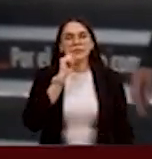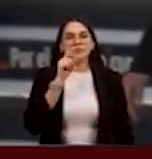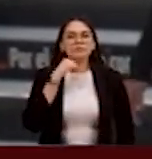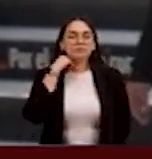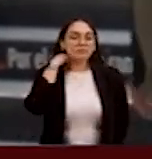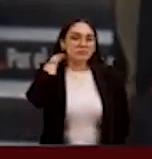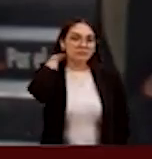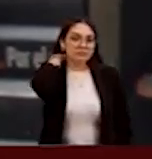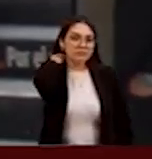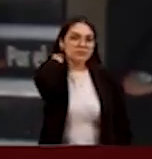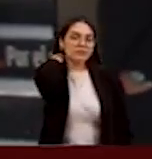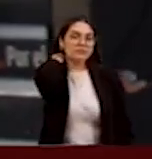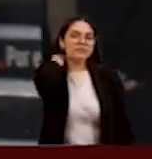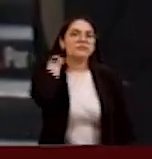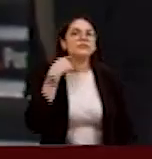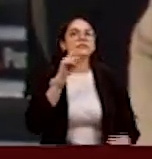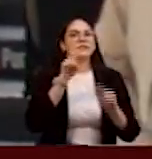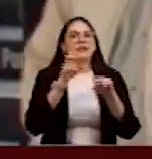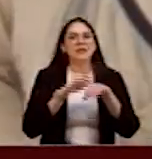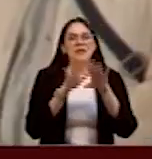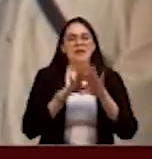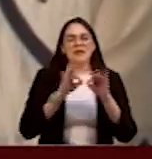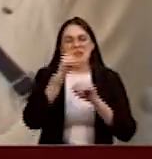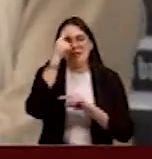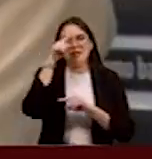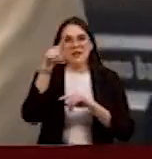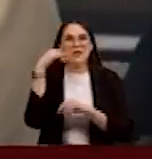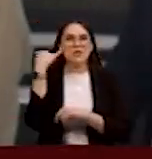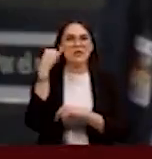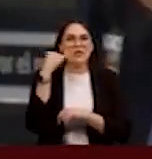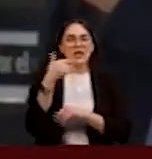que más le importan a los yucatecos. Traigo una muy